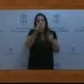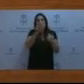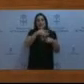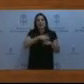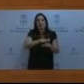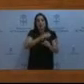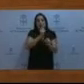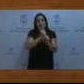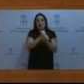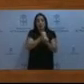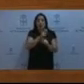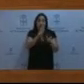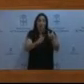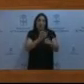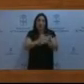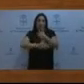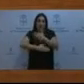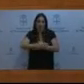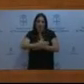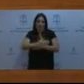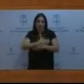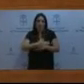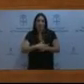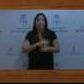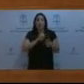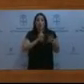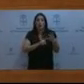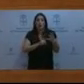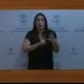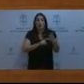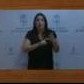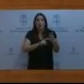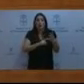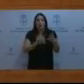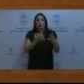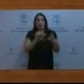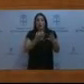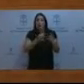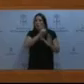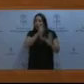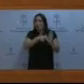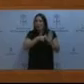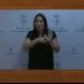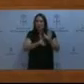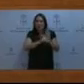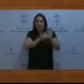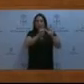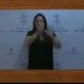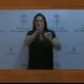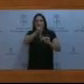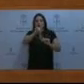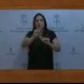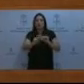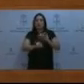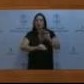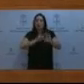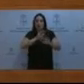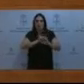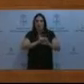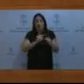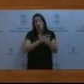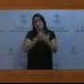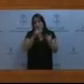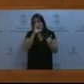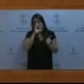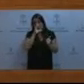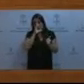de las personas con discapacidad. Cuarto, a cumplir en su integridad el Decreto 6/2012 de 16 de